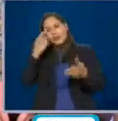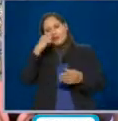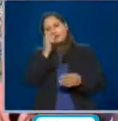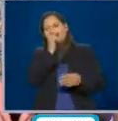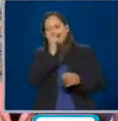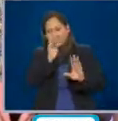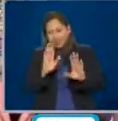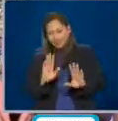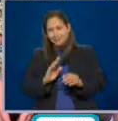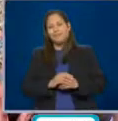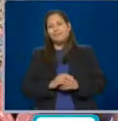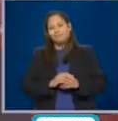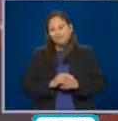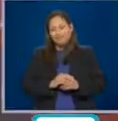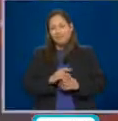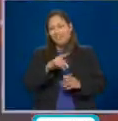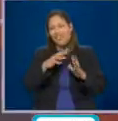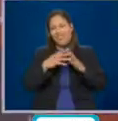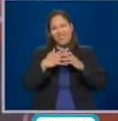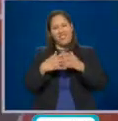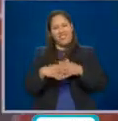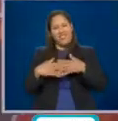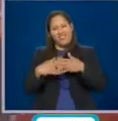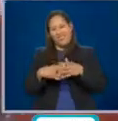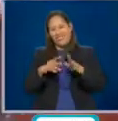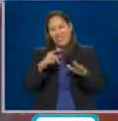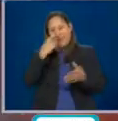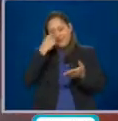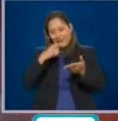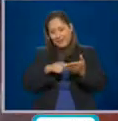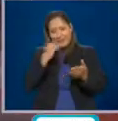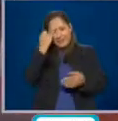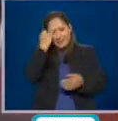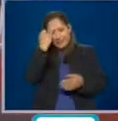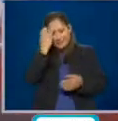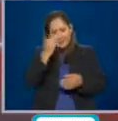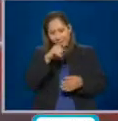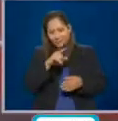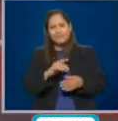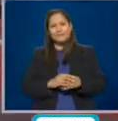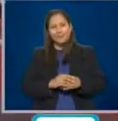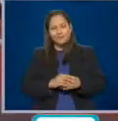Explícame. Pero y sí, ¿no? Y de hecho sí, ha tenido diferentes fases.